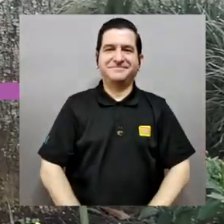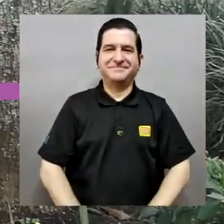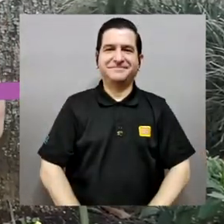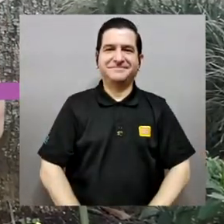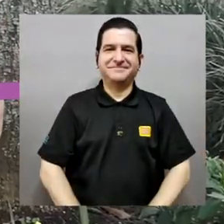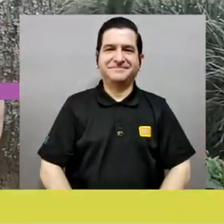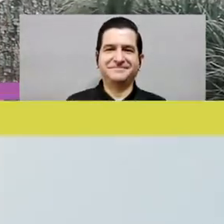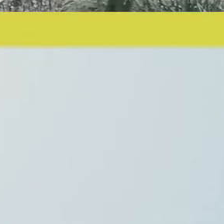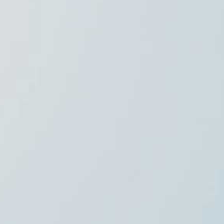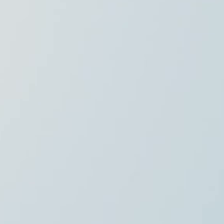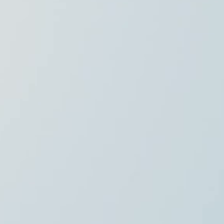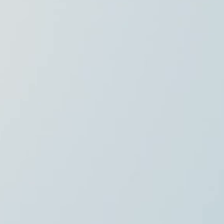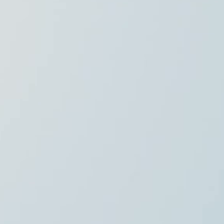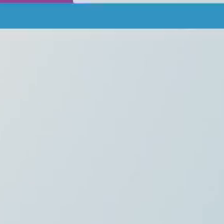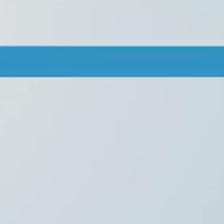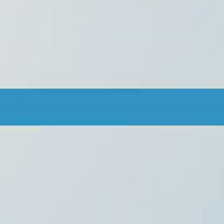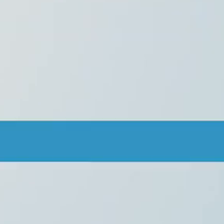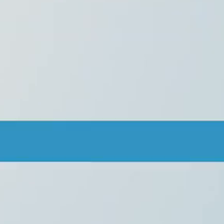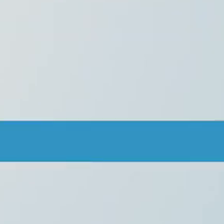regresamos.